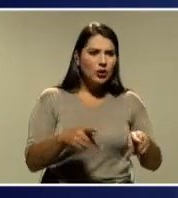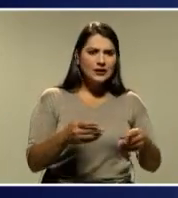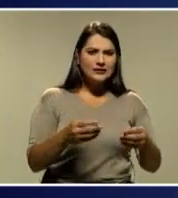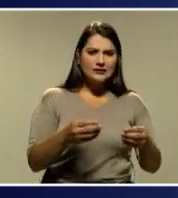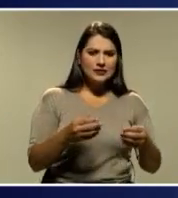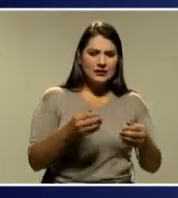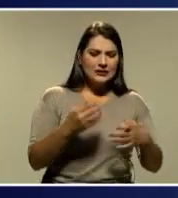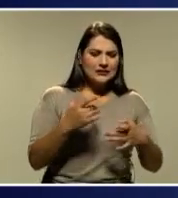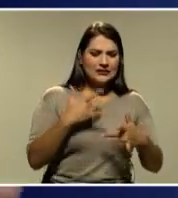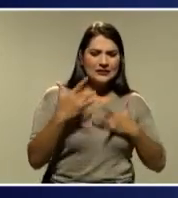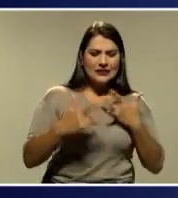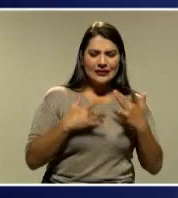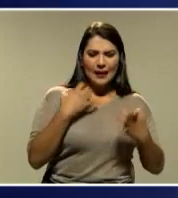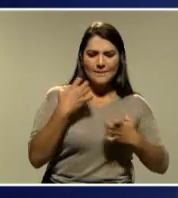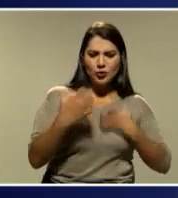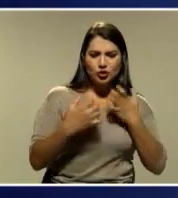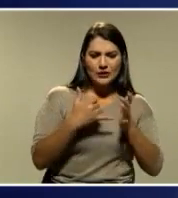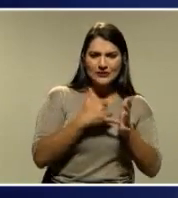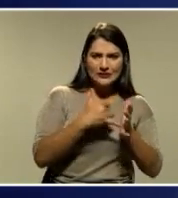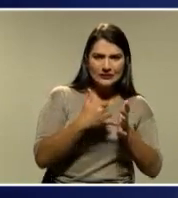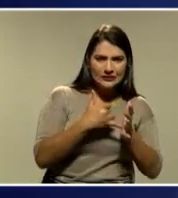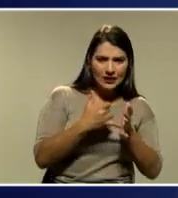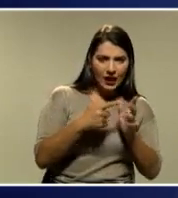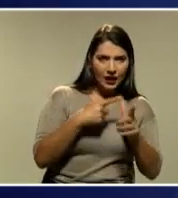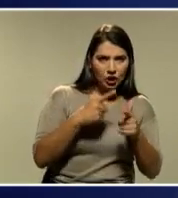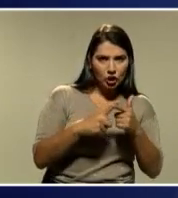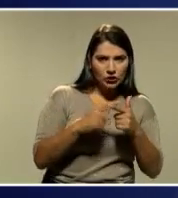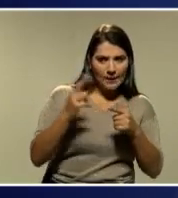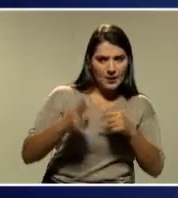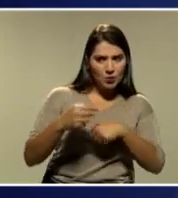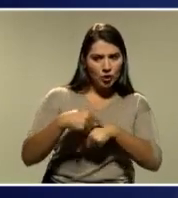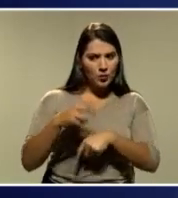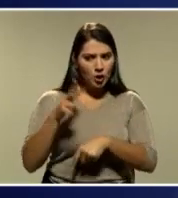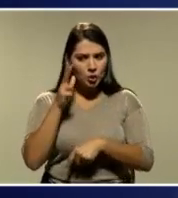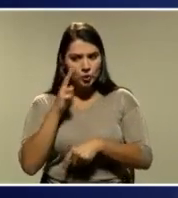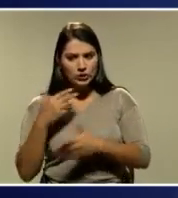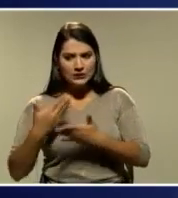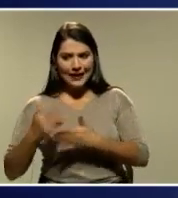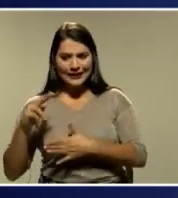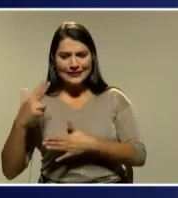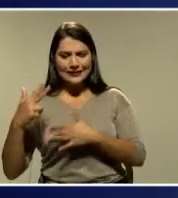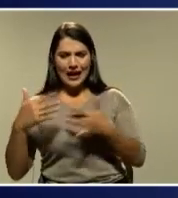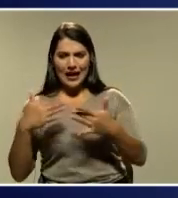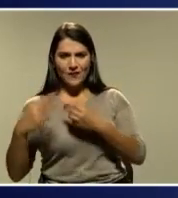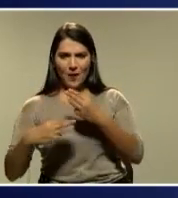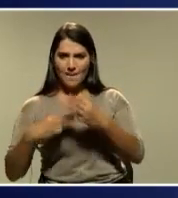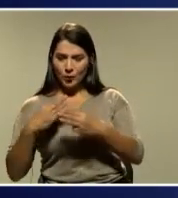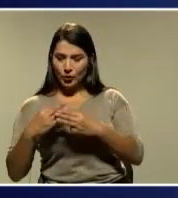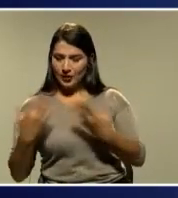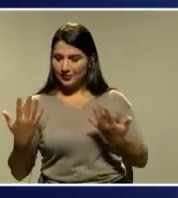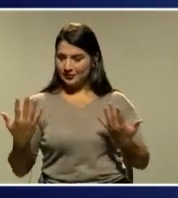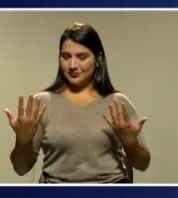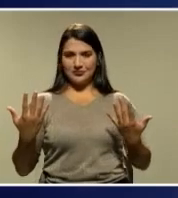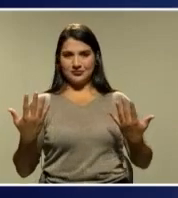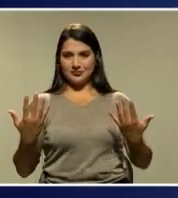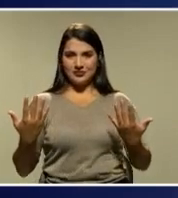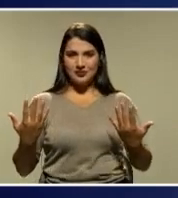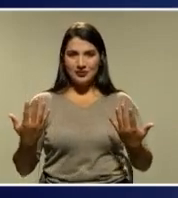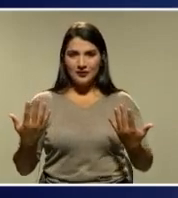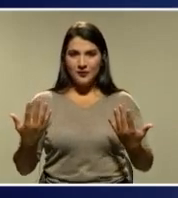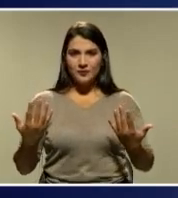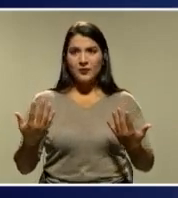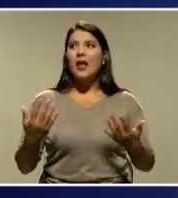frágiles, que uno lee que viene la tercera guerra mundial, que se va a desatar la tercera guerra mundial, y no le da mayor